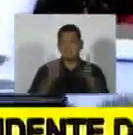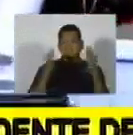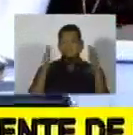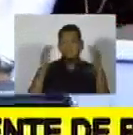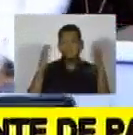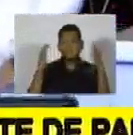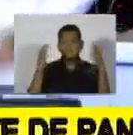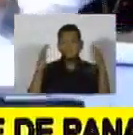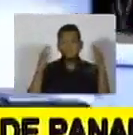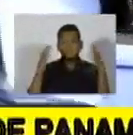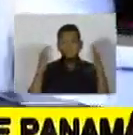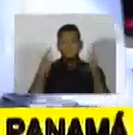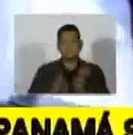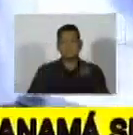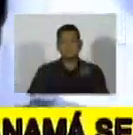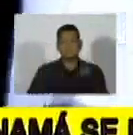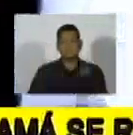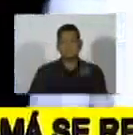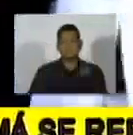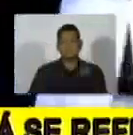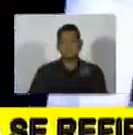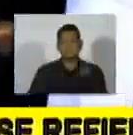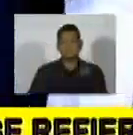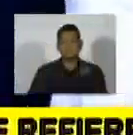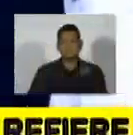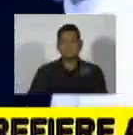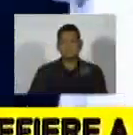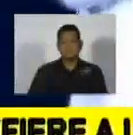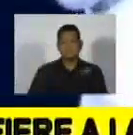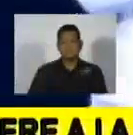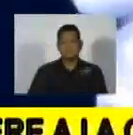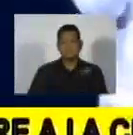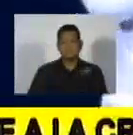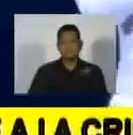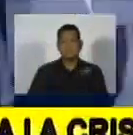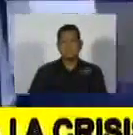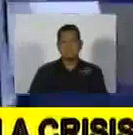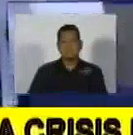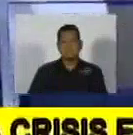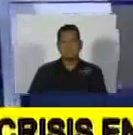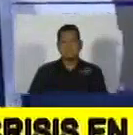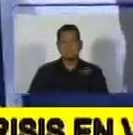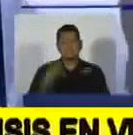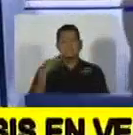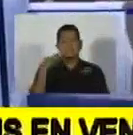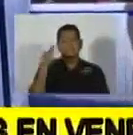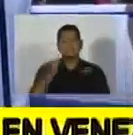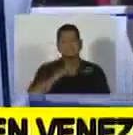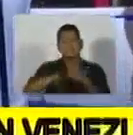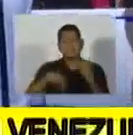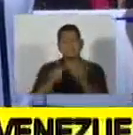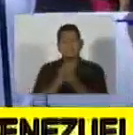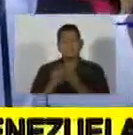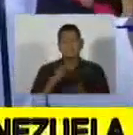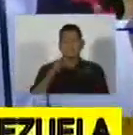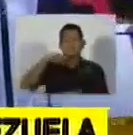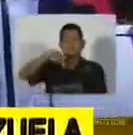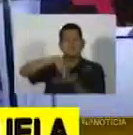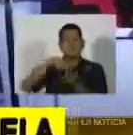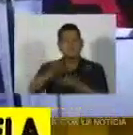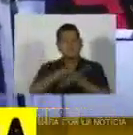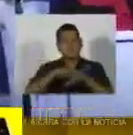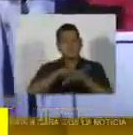toda sinceridad que los tiempos en este momento son los tiempos apropiados para llegar a una solución integral